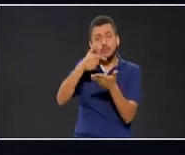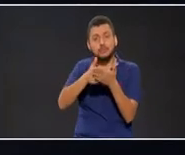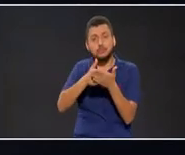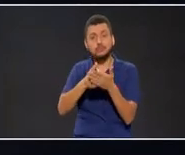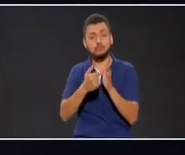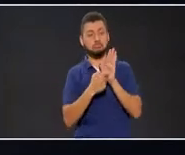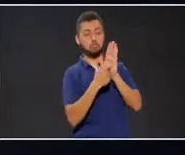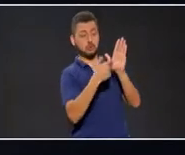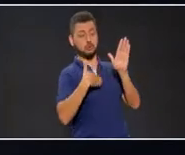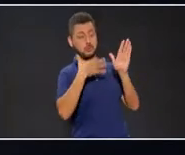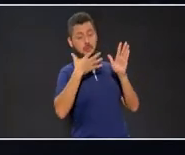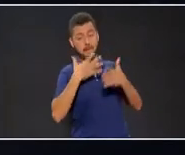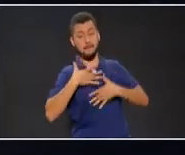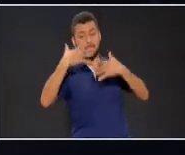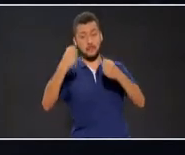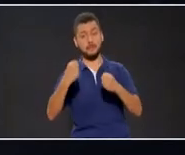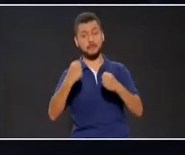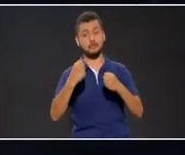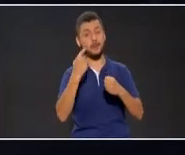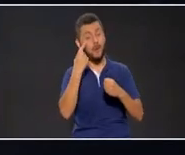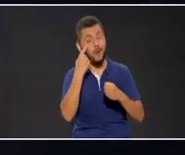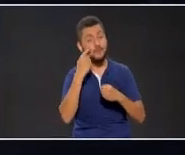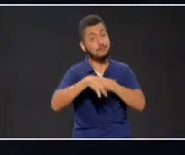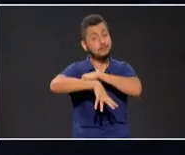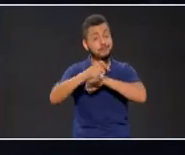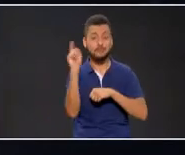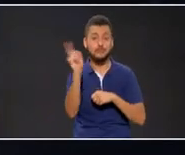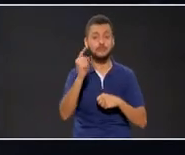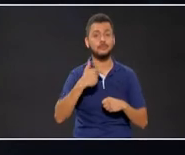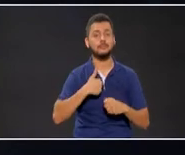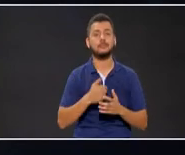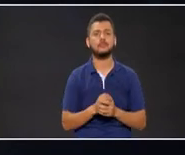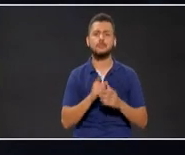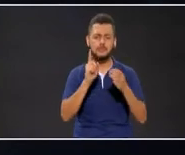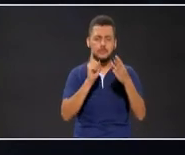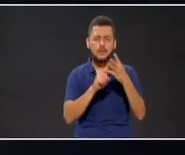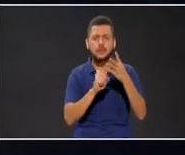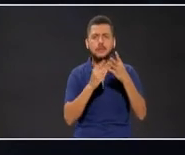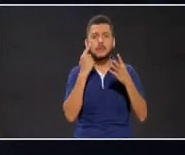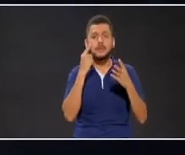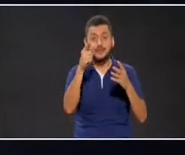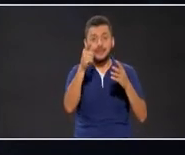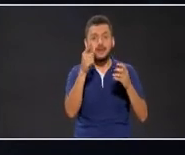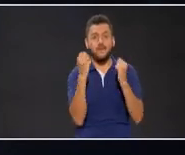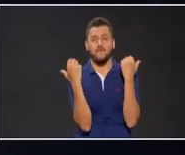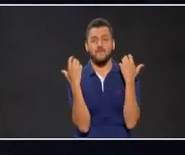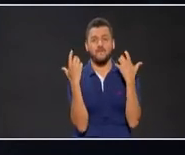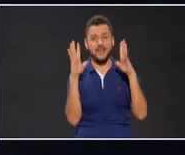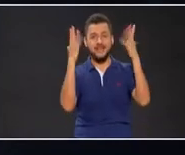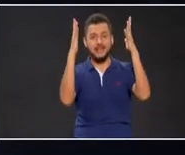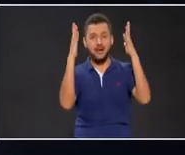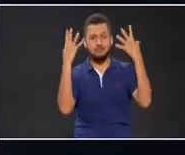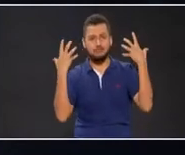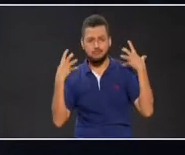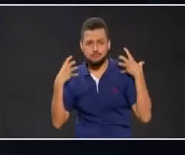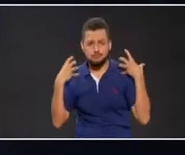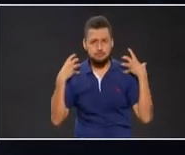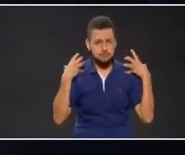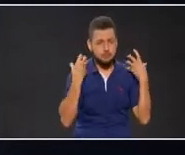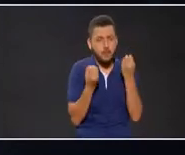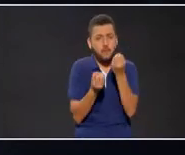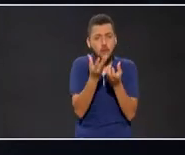medellín en tercer lugar todas los eventos de la feria de las flores serán gratuitos y para los medellinenses volver a